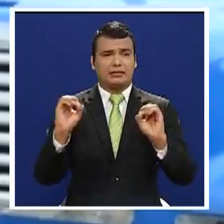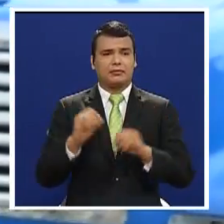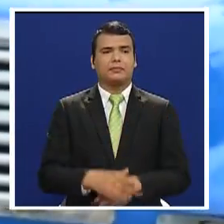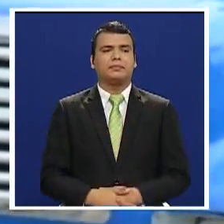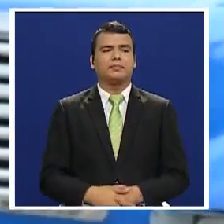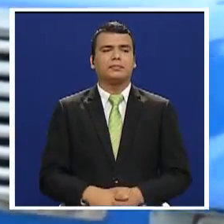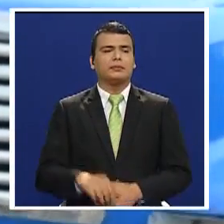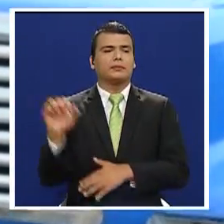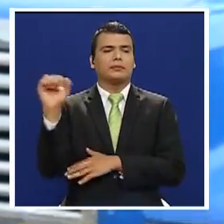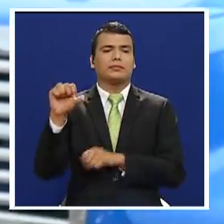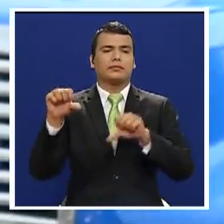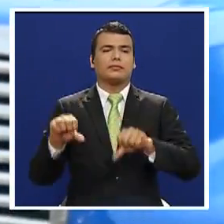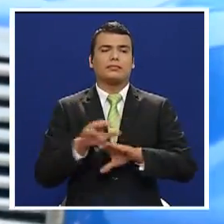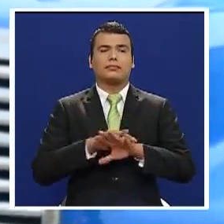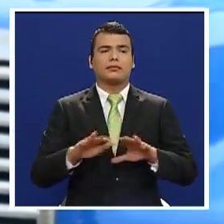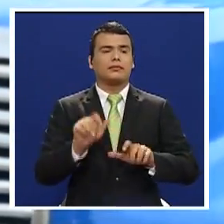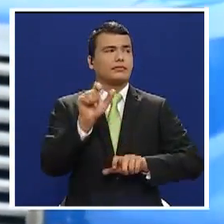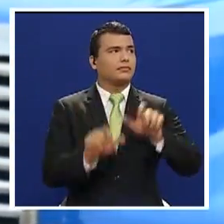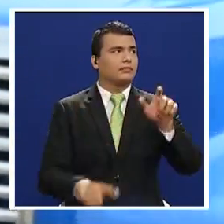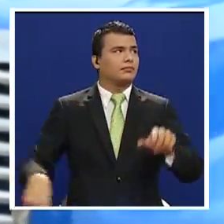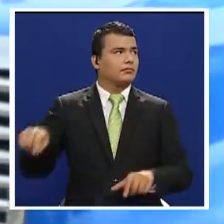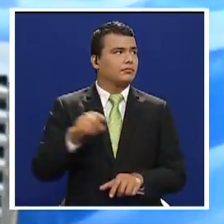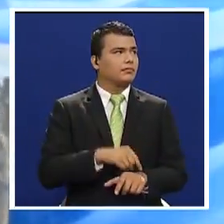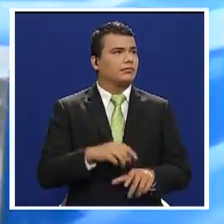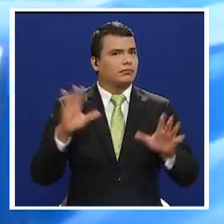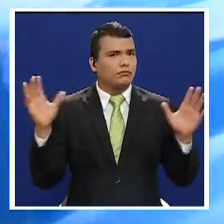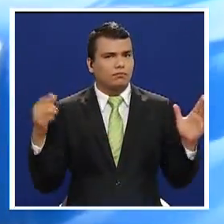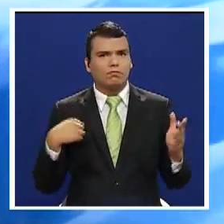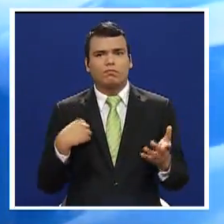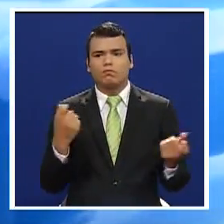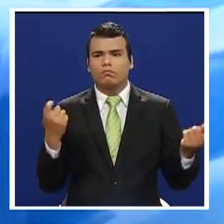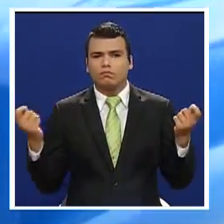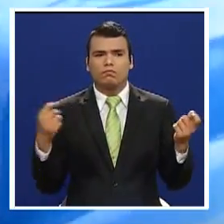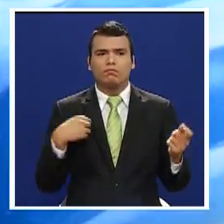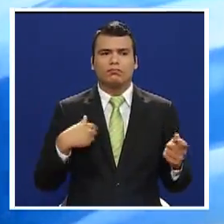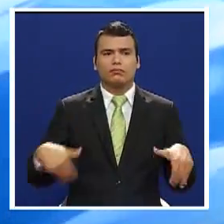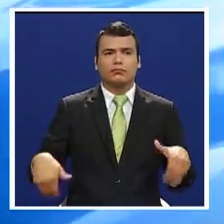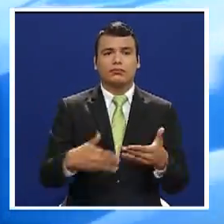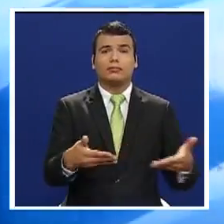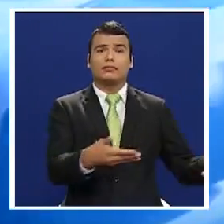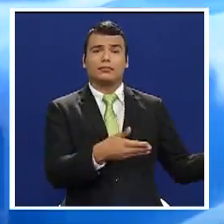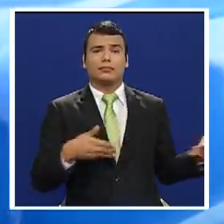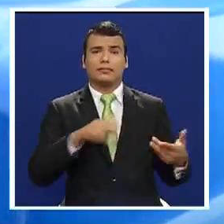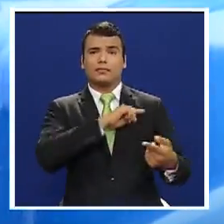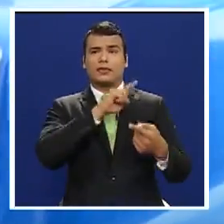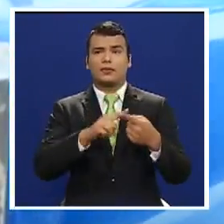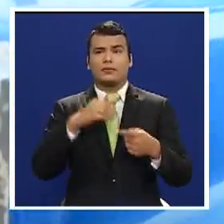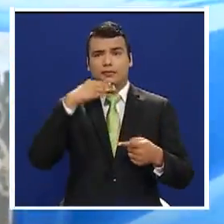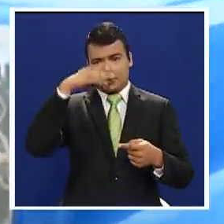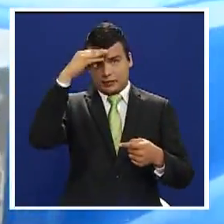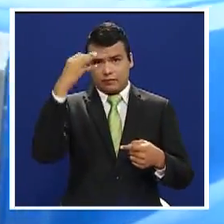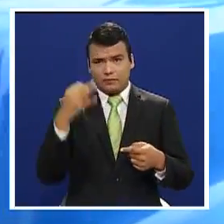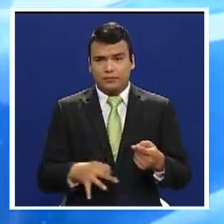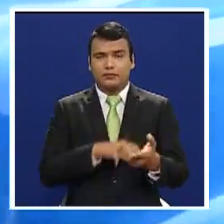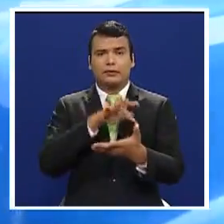deciden desafiar a la naturaleza y pasar como pueden por el alud de tierra con tal de llegar a casa. Las cosas retrasadas que